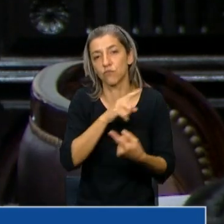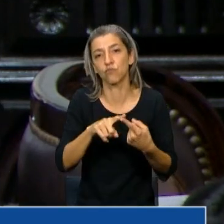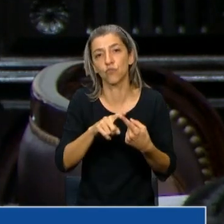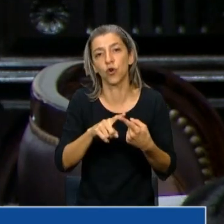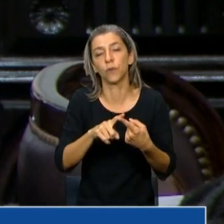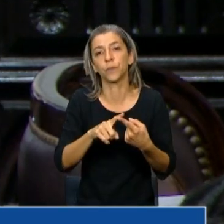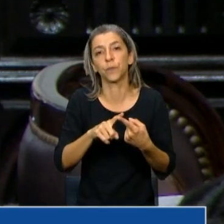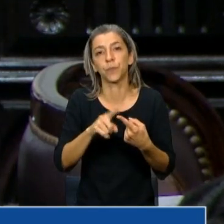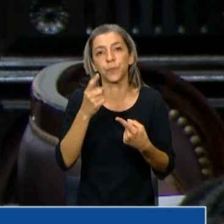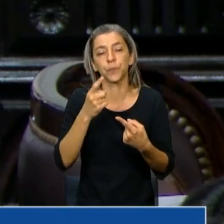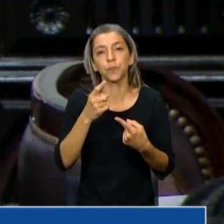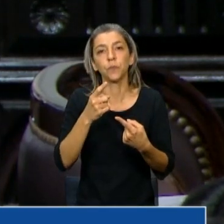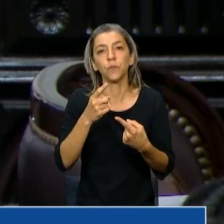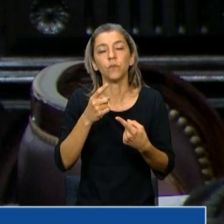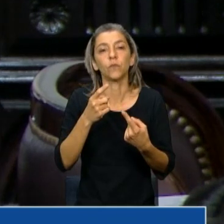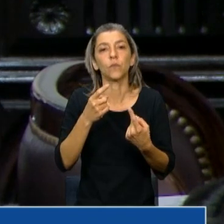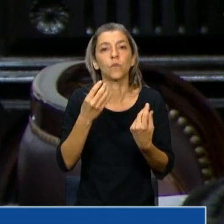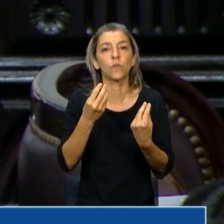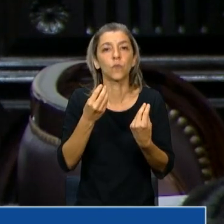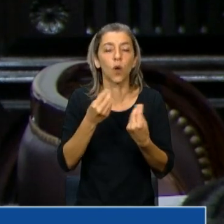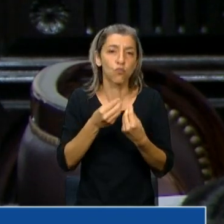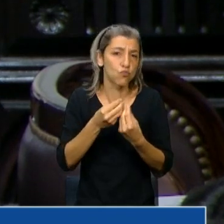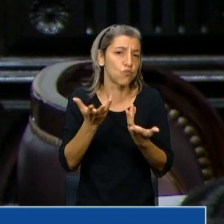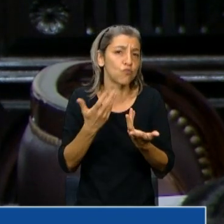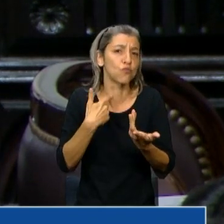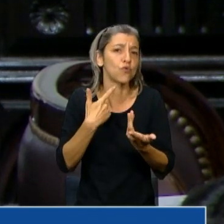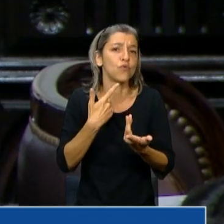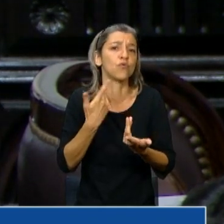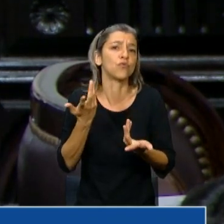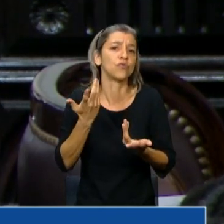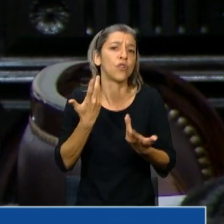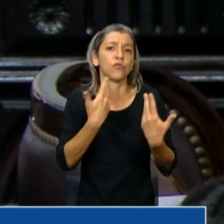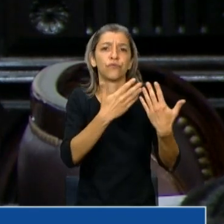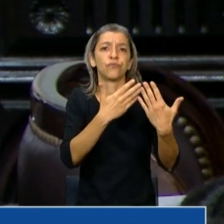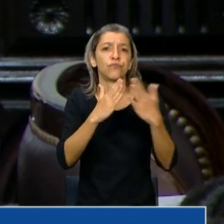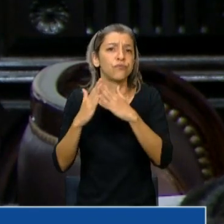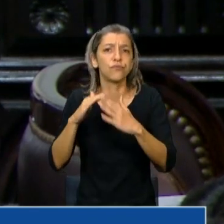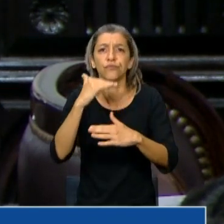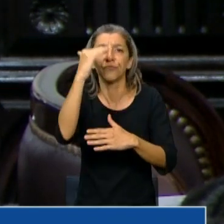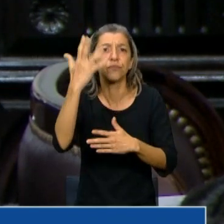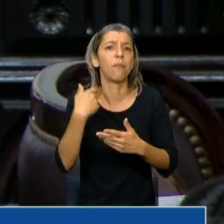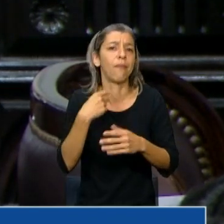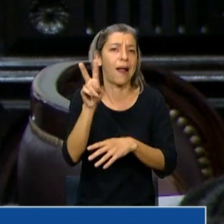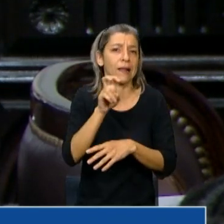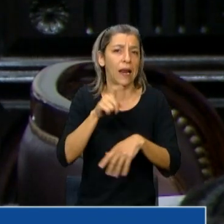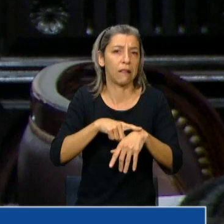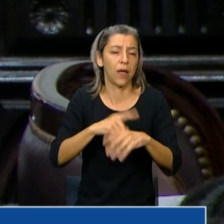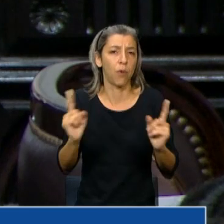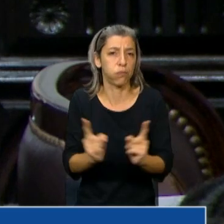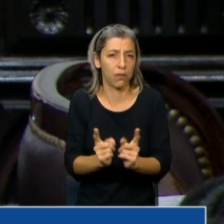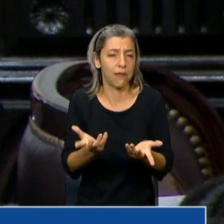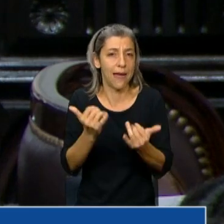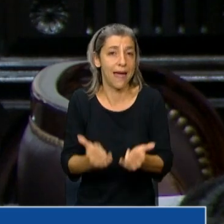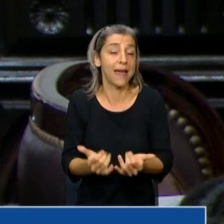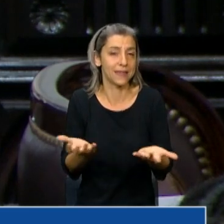Se han mudado muchos inmuebles hacia los alquileres temporarios. Vamos a suponer otro ejemplo, la minería en mi